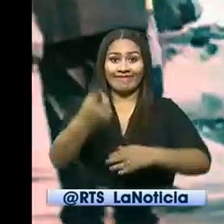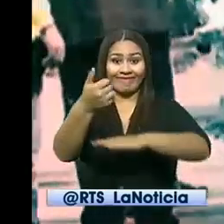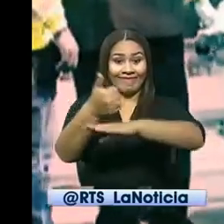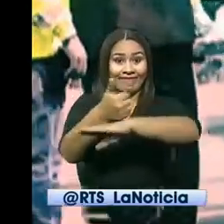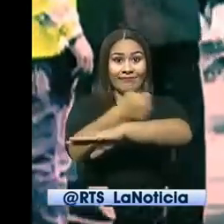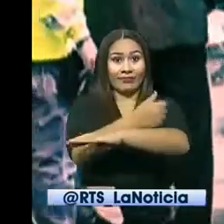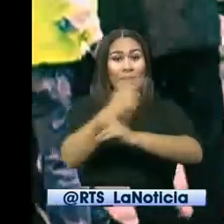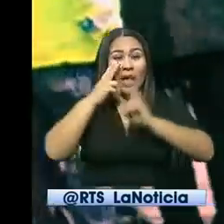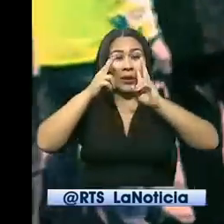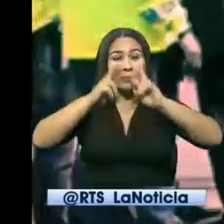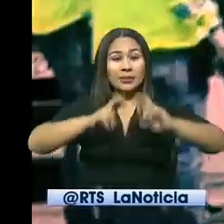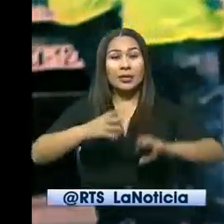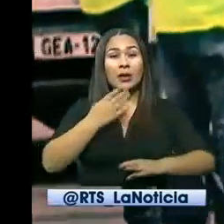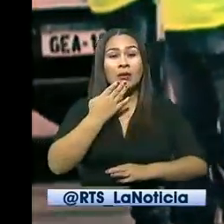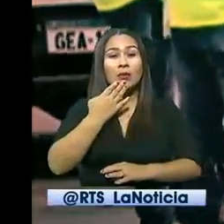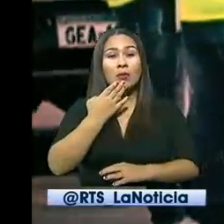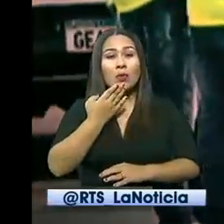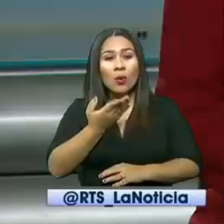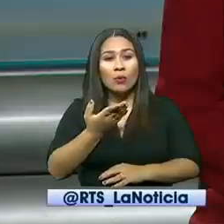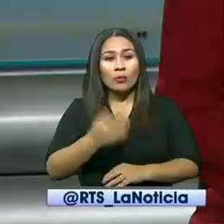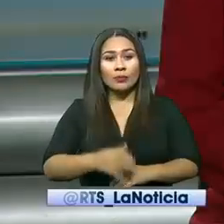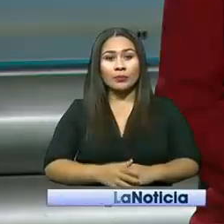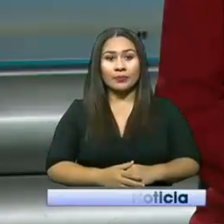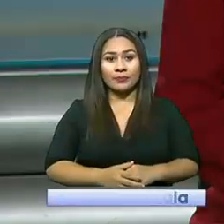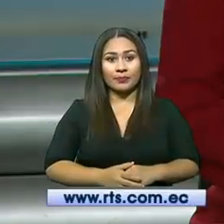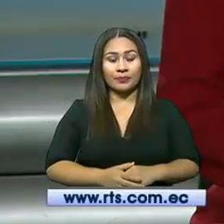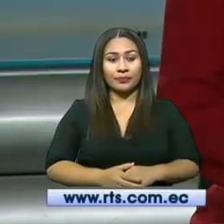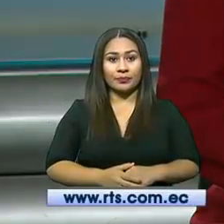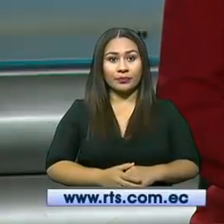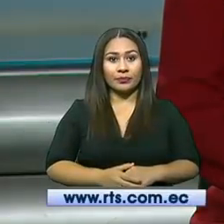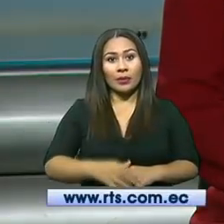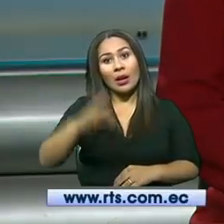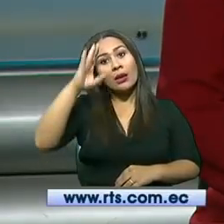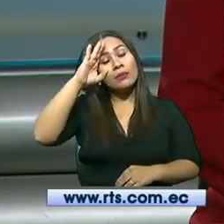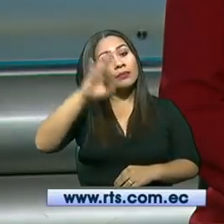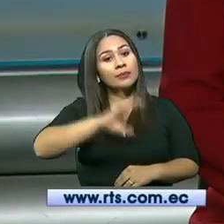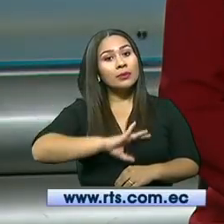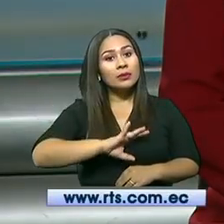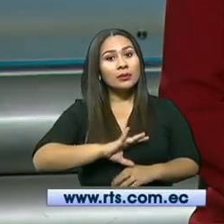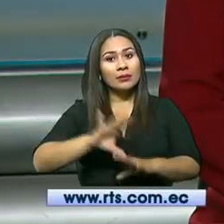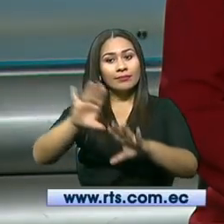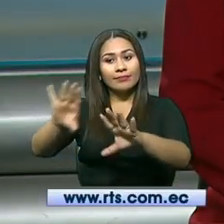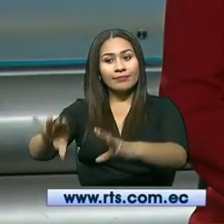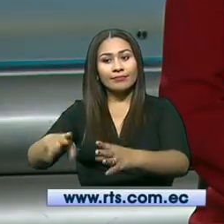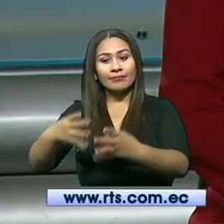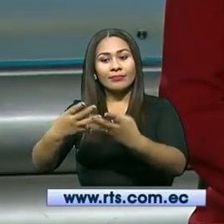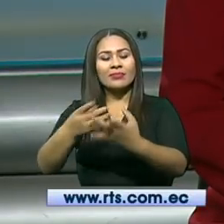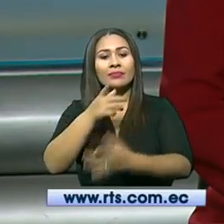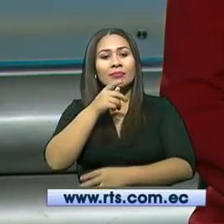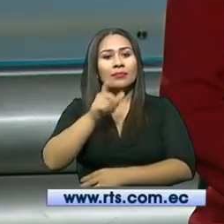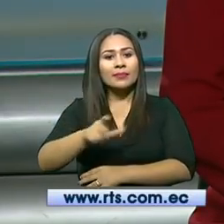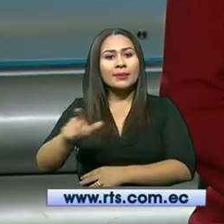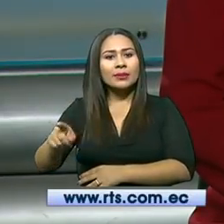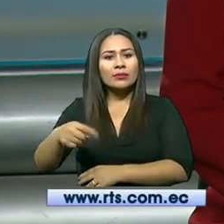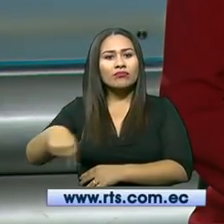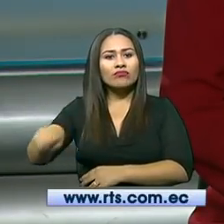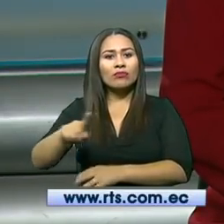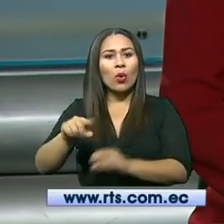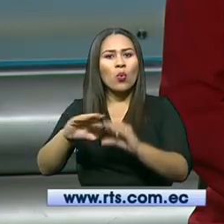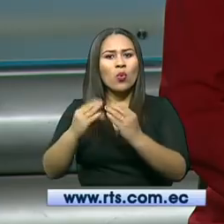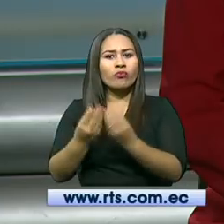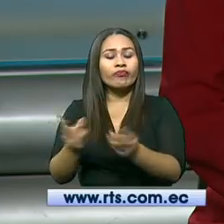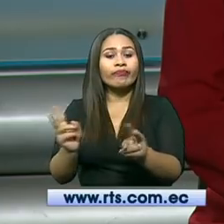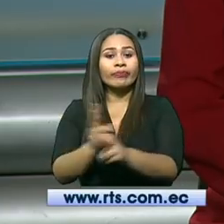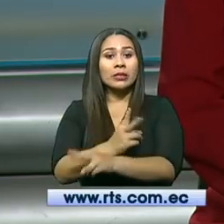caso. Informó Roselena Vascones. Agentes policiales capturaron a supuestos integrantes de una banda delictiva en el